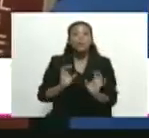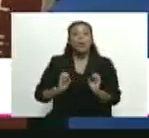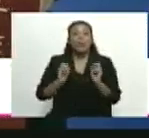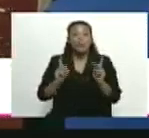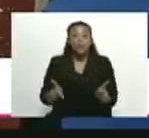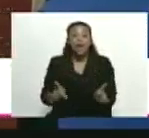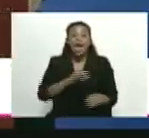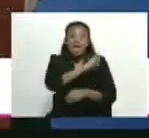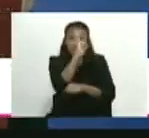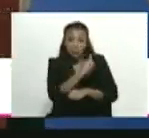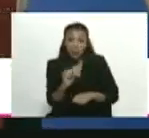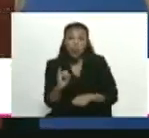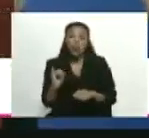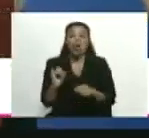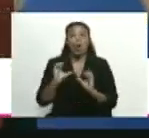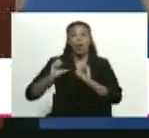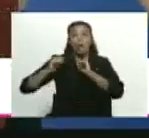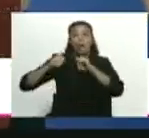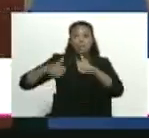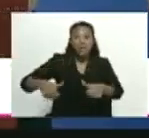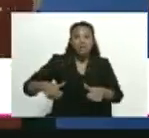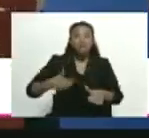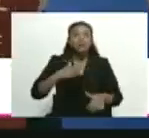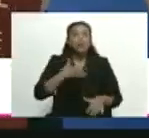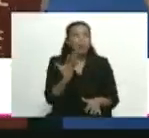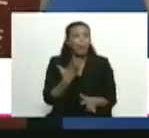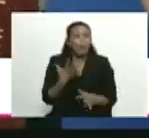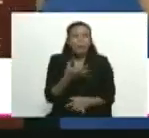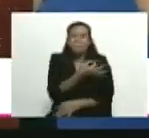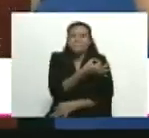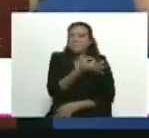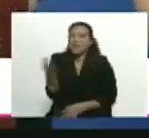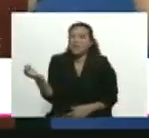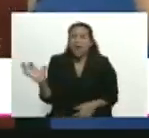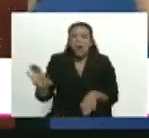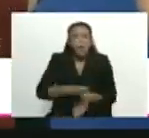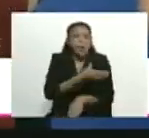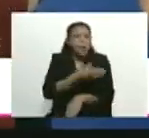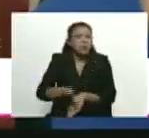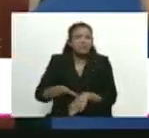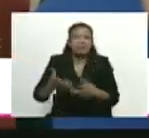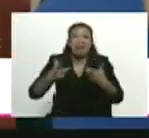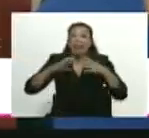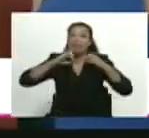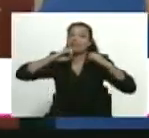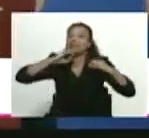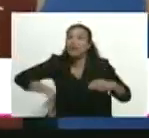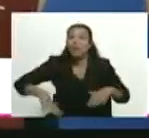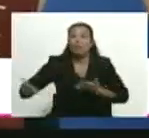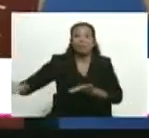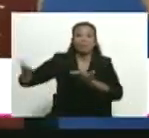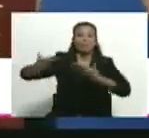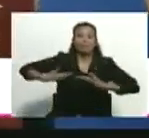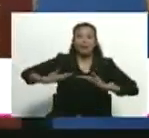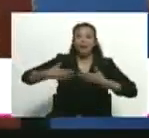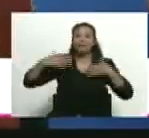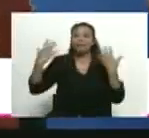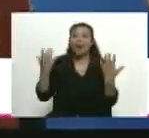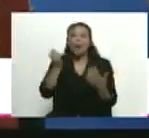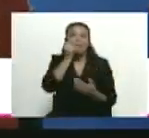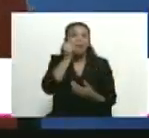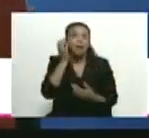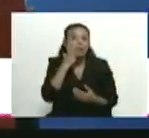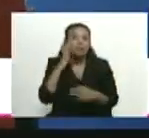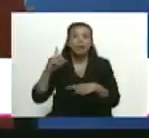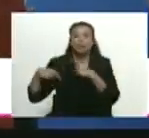experiencias en el Zulia, en el inicio. Puedo decir que fue el mejor concierto de la historia que usted nos hace a nosotros como padrino de